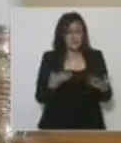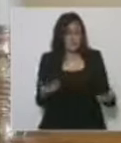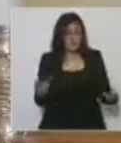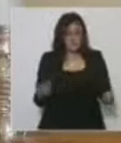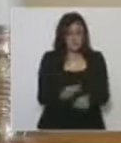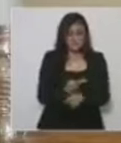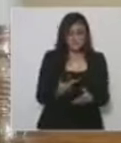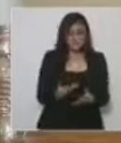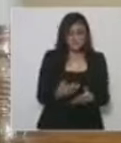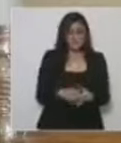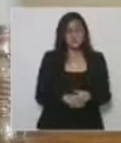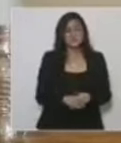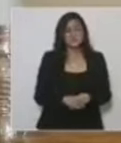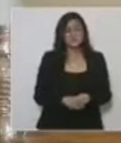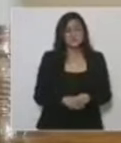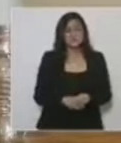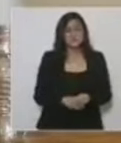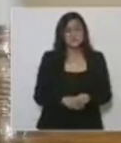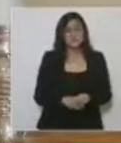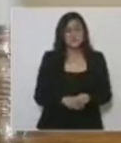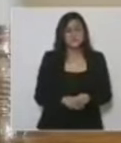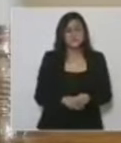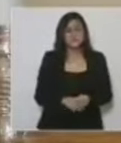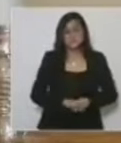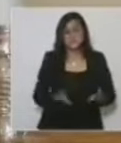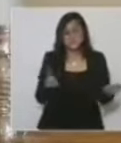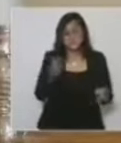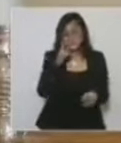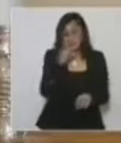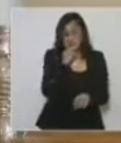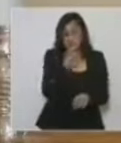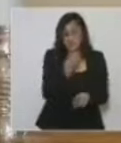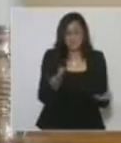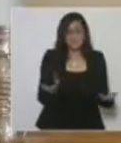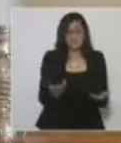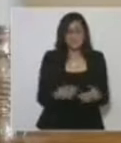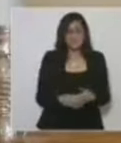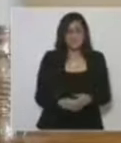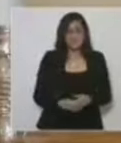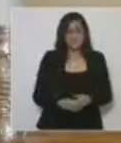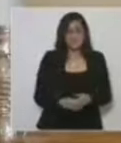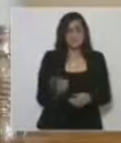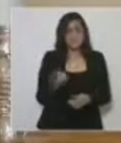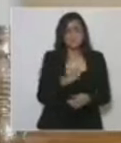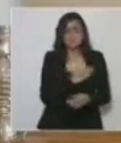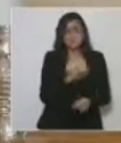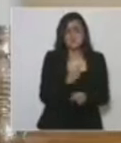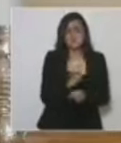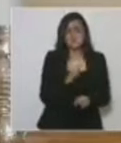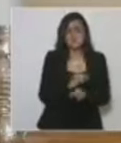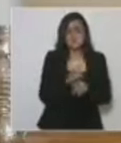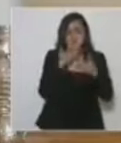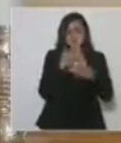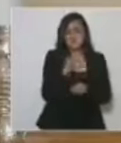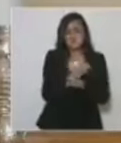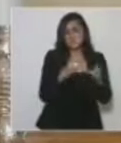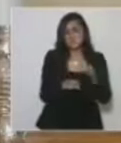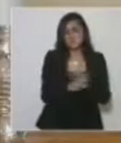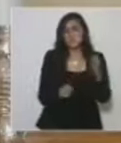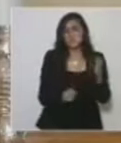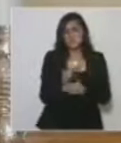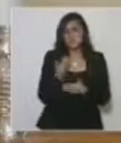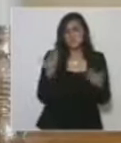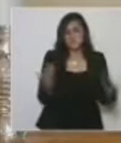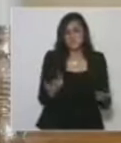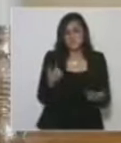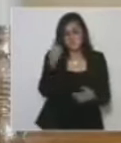dio. Ya está bien que lo haya dicho. Y qué bueno que se revelen cosas para